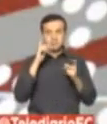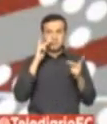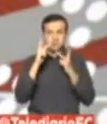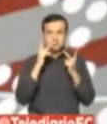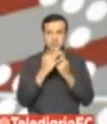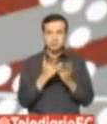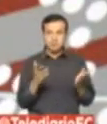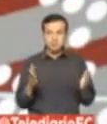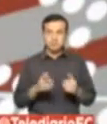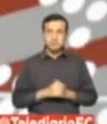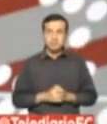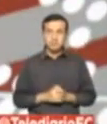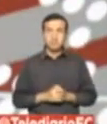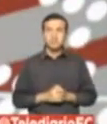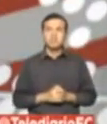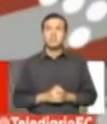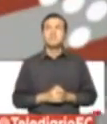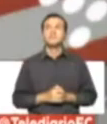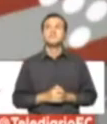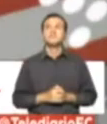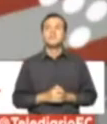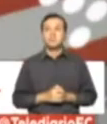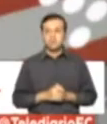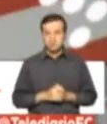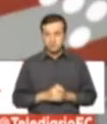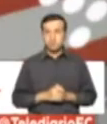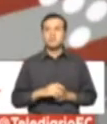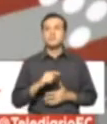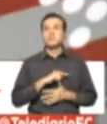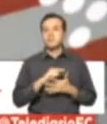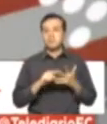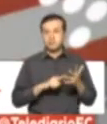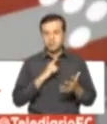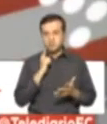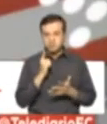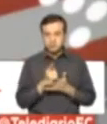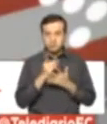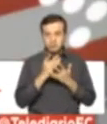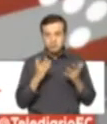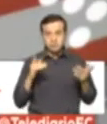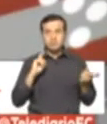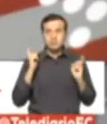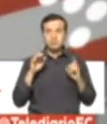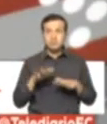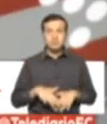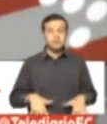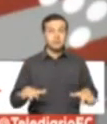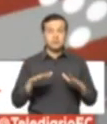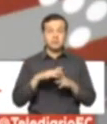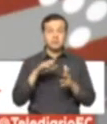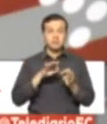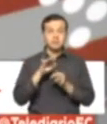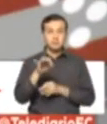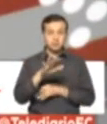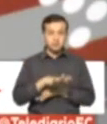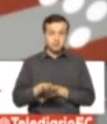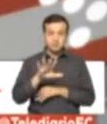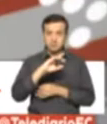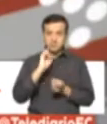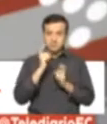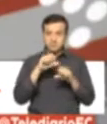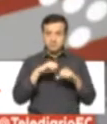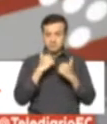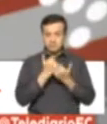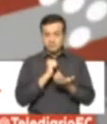miran. Definitivamente nos une la necesidad de cambio que tiene que operarse en la Asamblea Nacional.